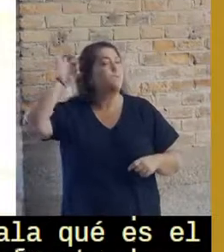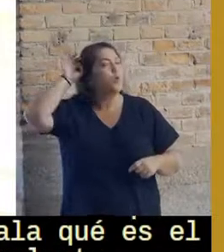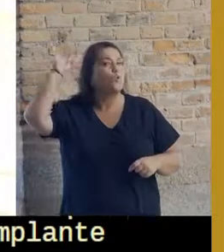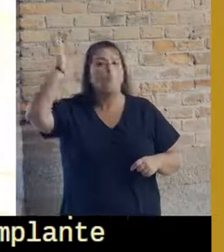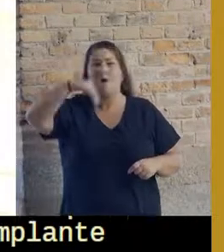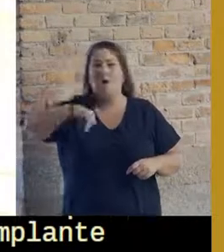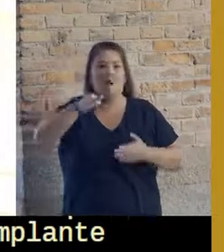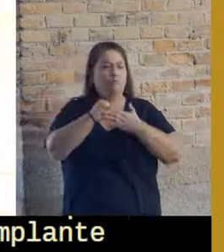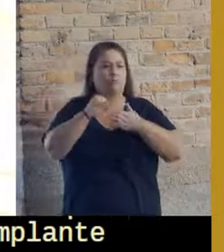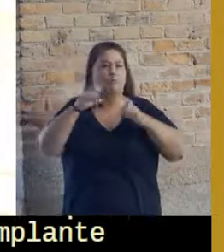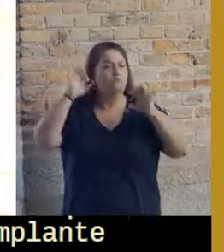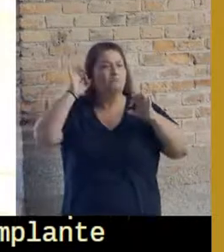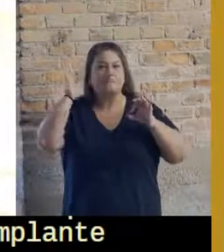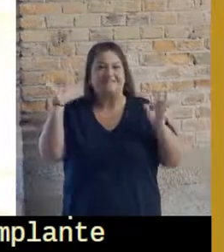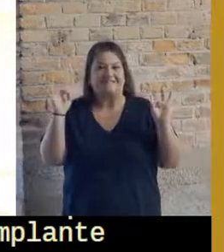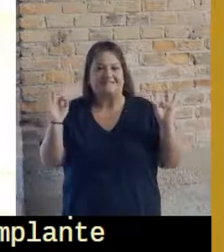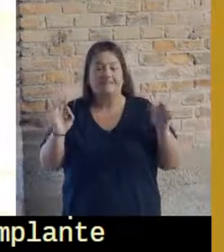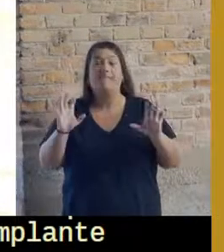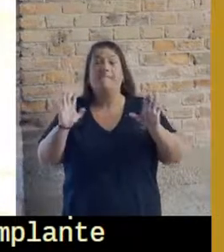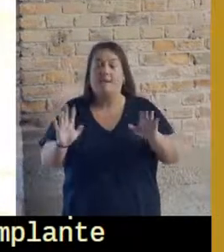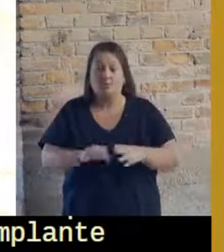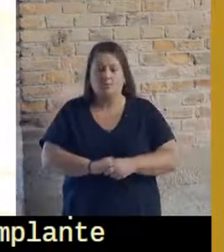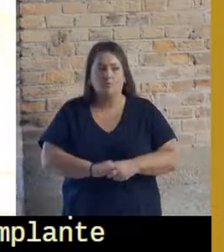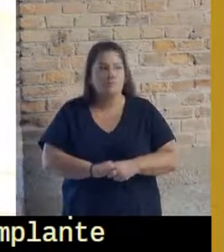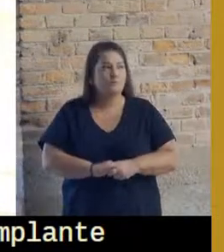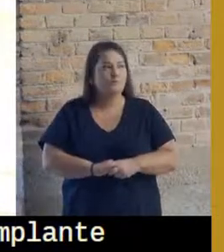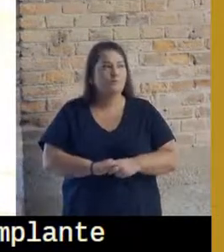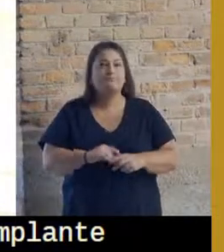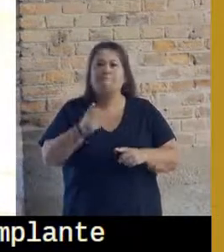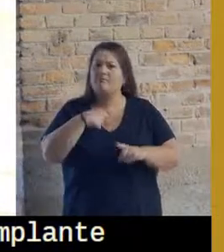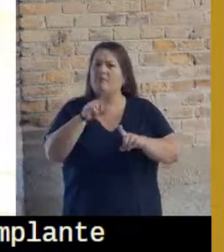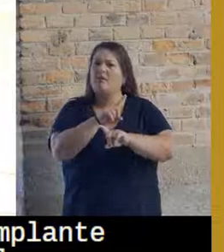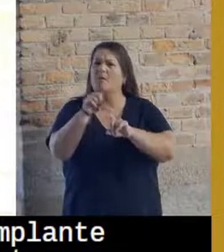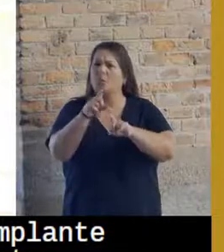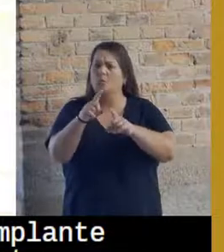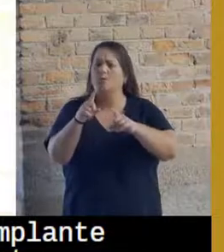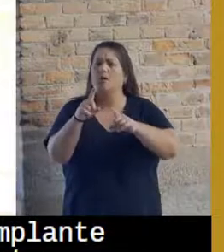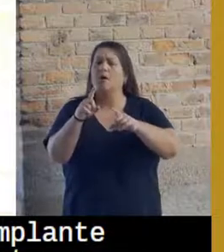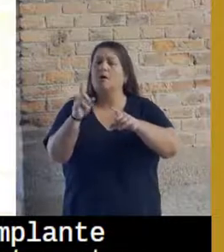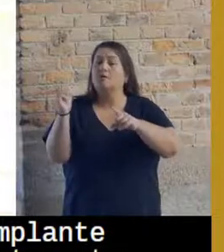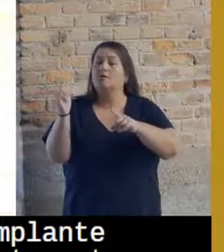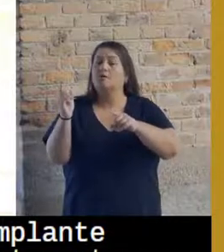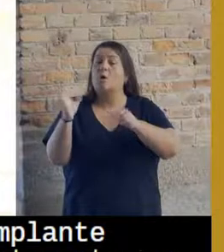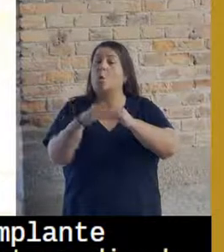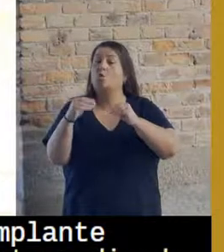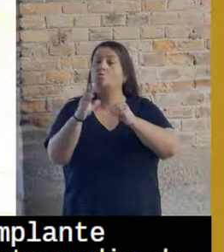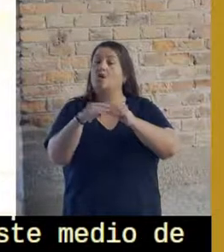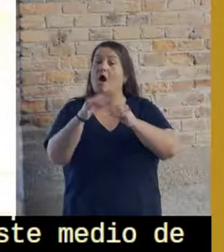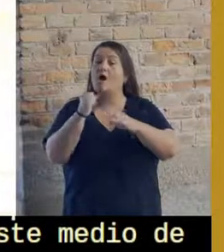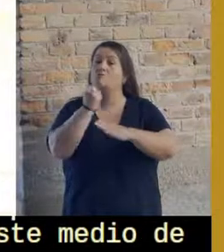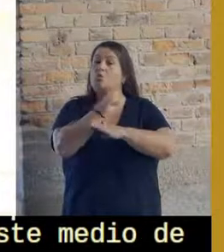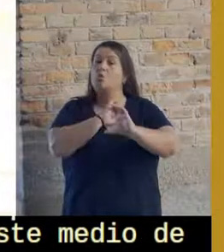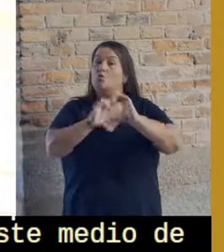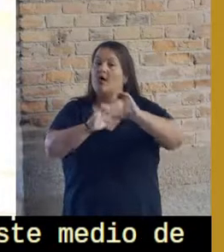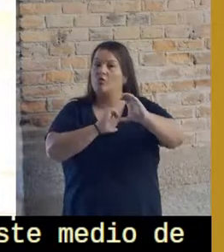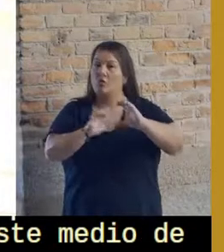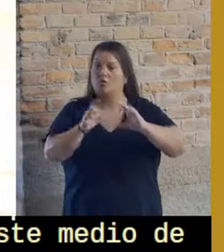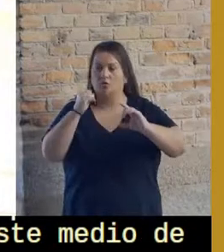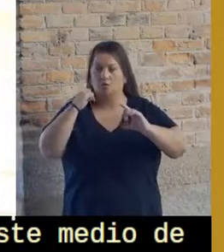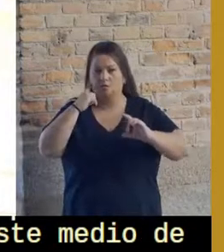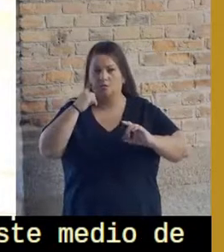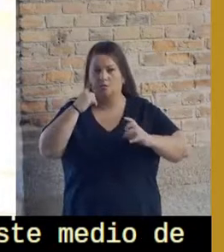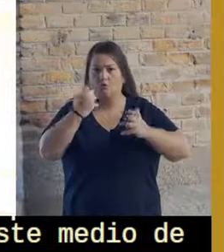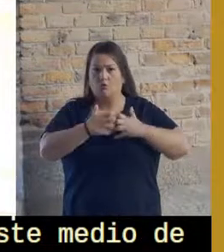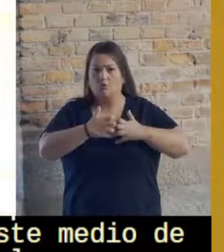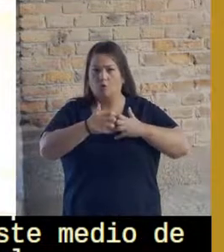Clear no tiene ninguna prótesis pero al utilizar este este medio de apoyo a la comunicación resulta que te